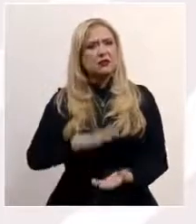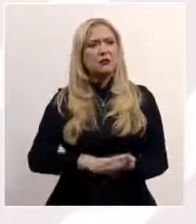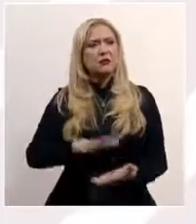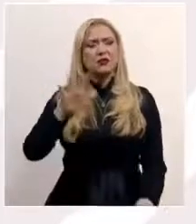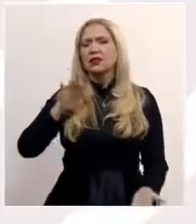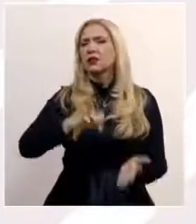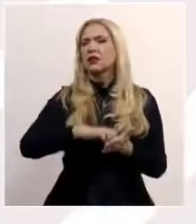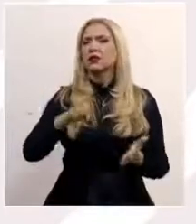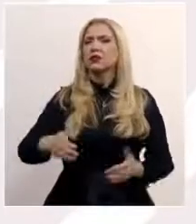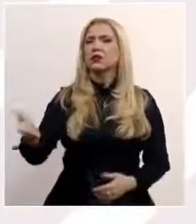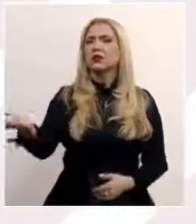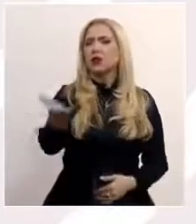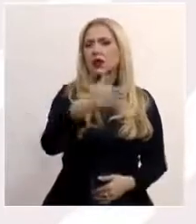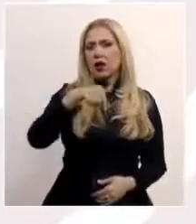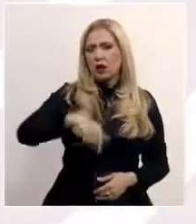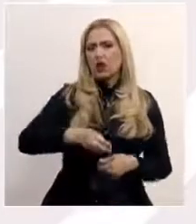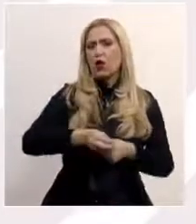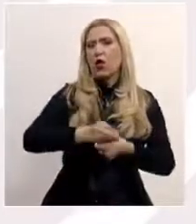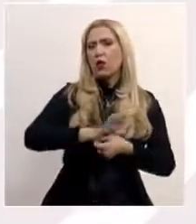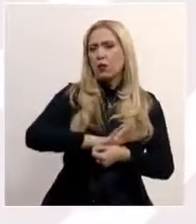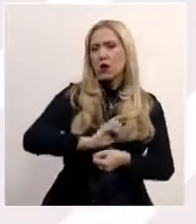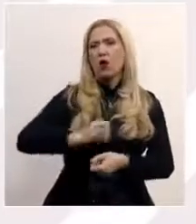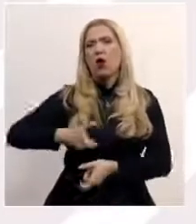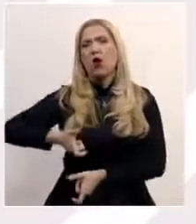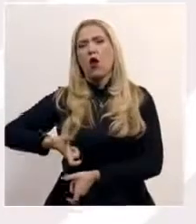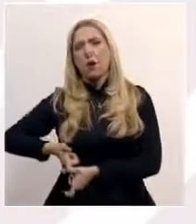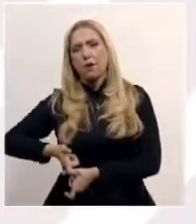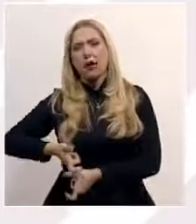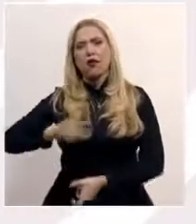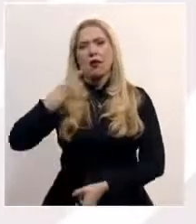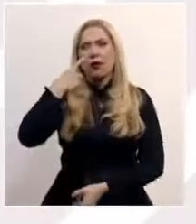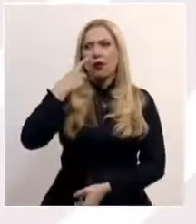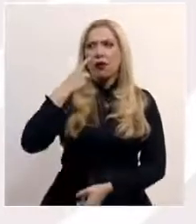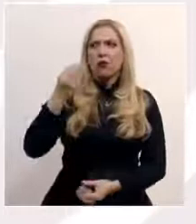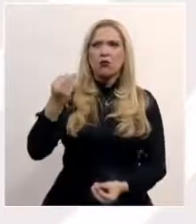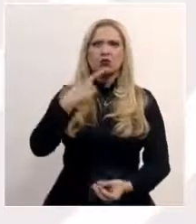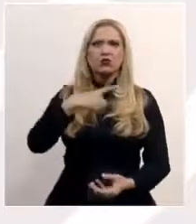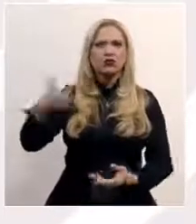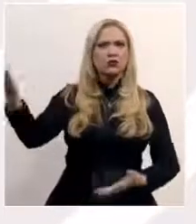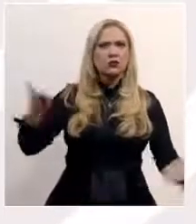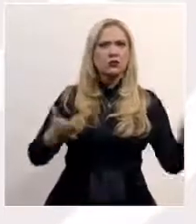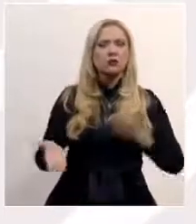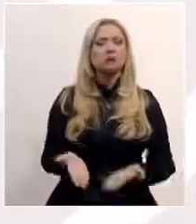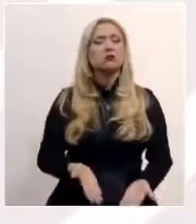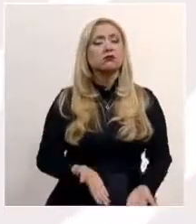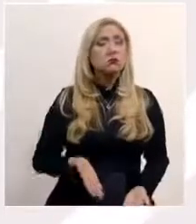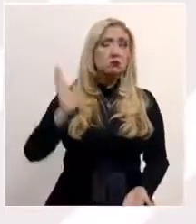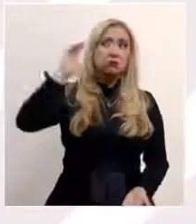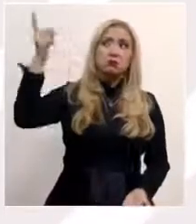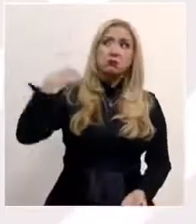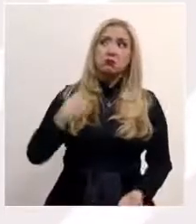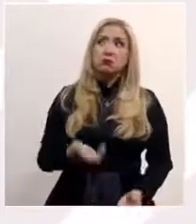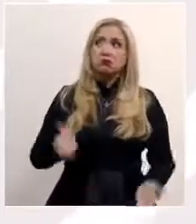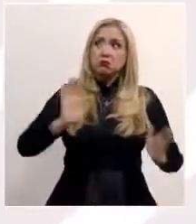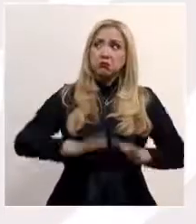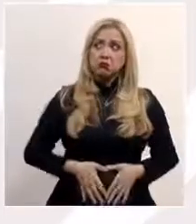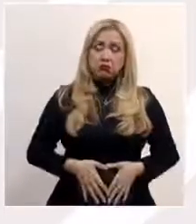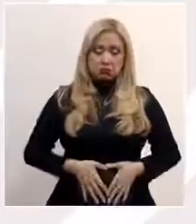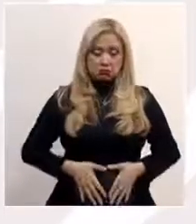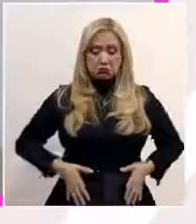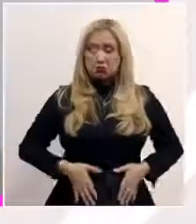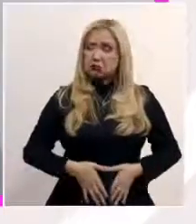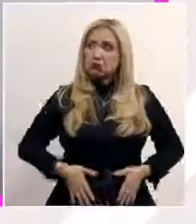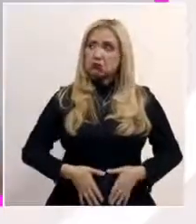por ejemplo, en COPRED o en CONAPRED ven, ¿no?, los casos que llegan por despido. Nosotros lo que quisimos hacer es analizar